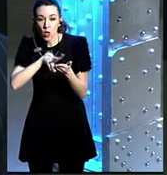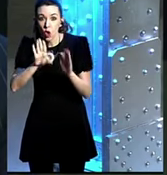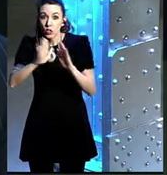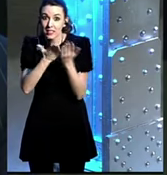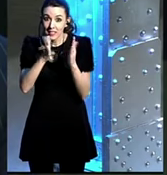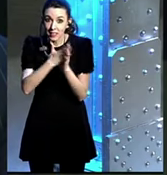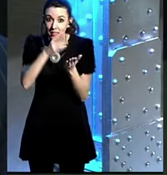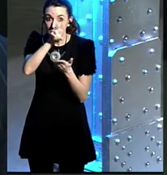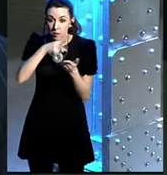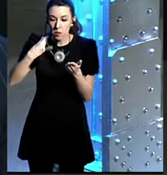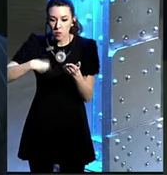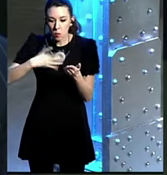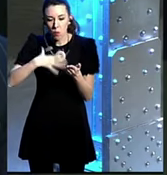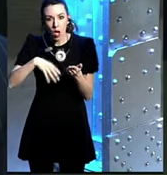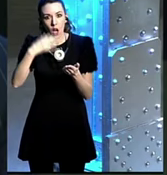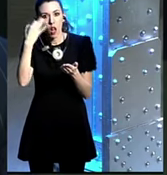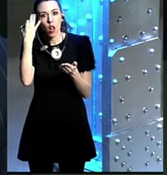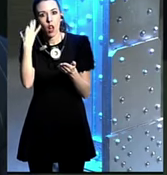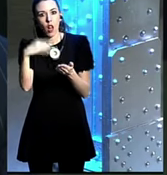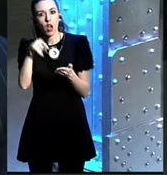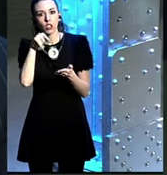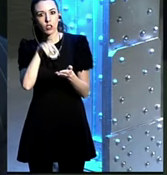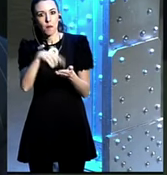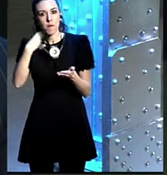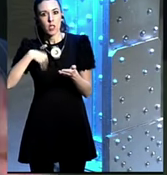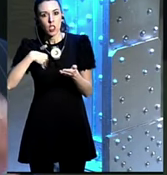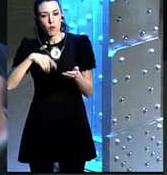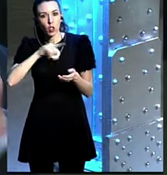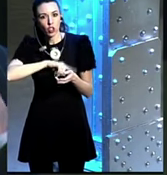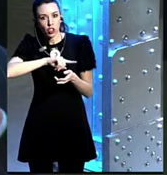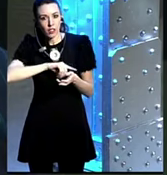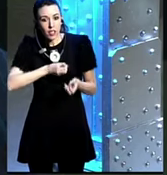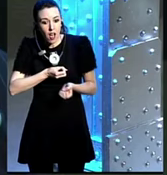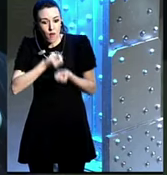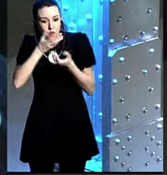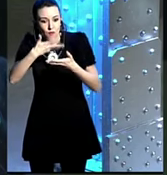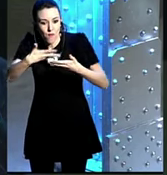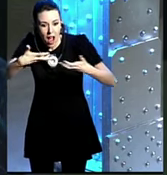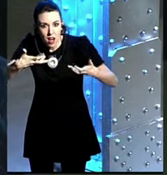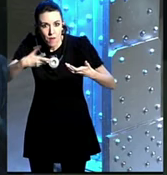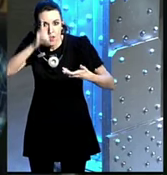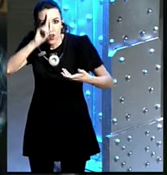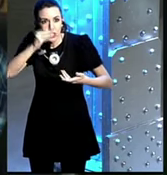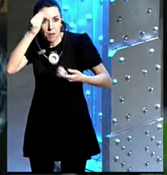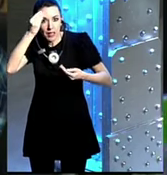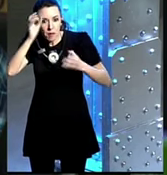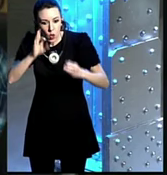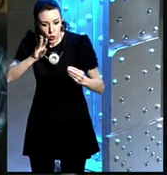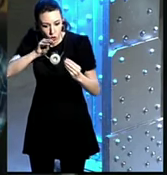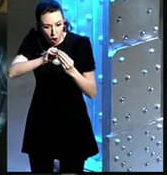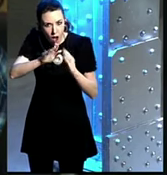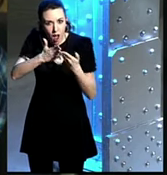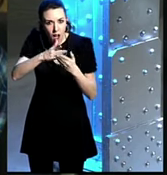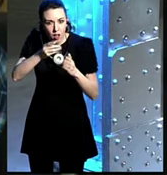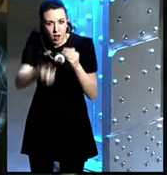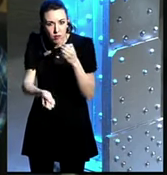Libros en los cuales podamos decir, ahí está lo que yo sentía expresado en palabras, pero no es exactamente lo que pensaba, y entonces ahí es donde